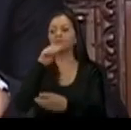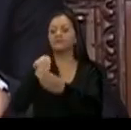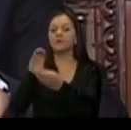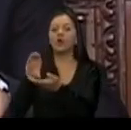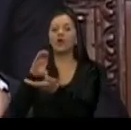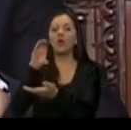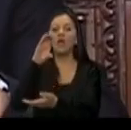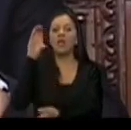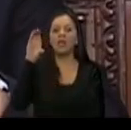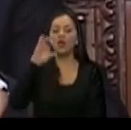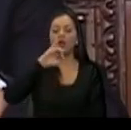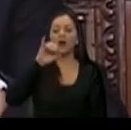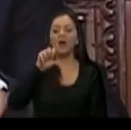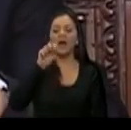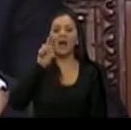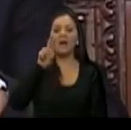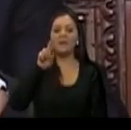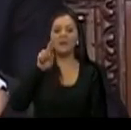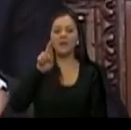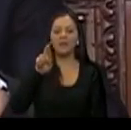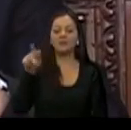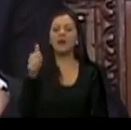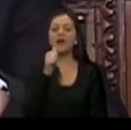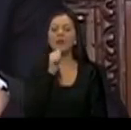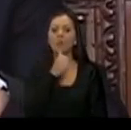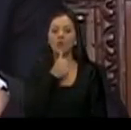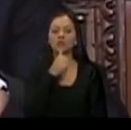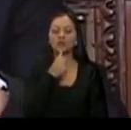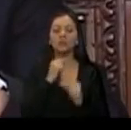comunidad de los jesuitas y el séquito papal.